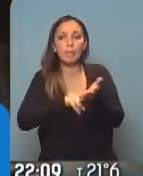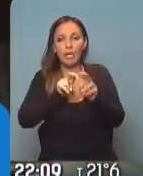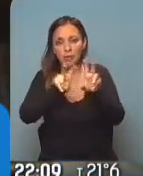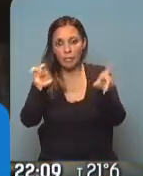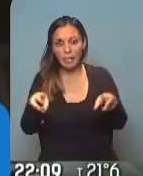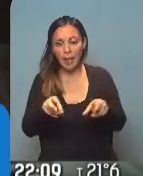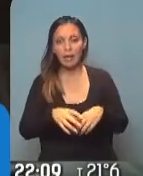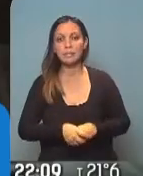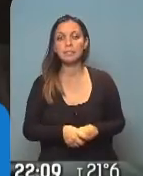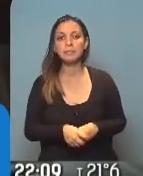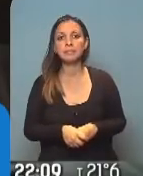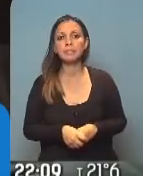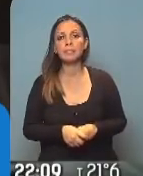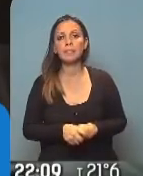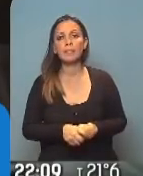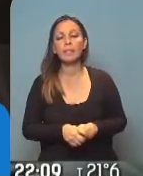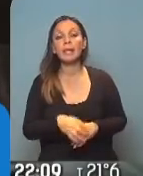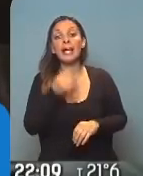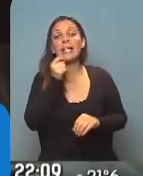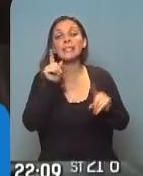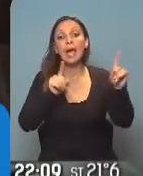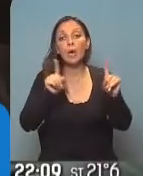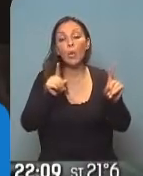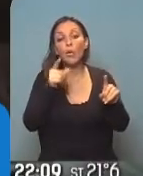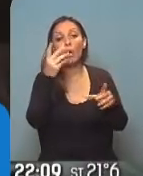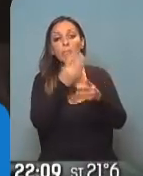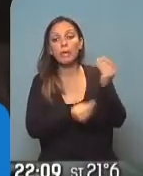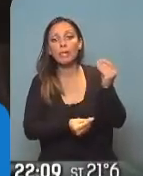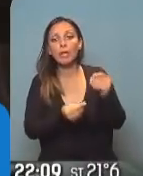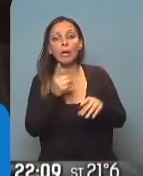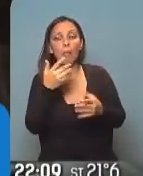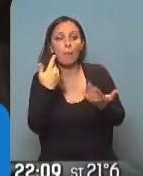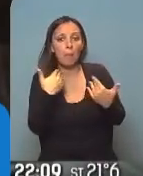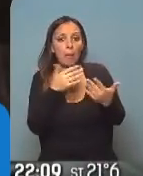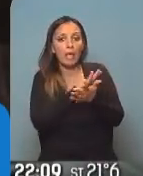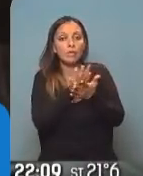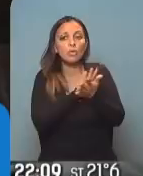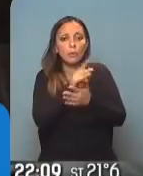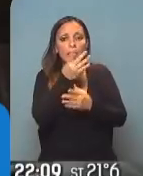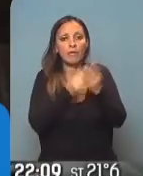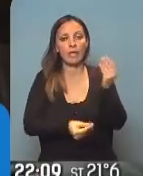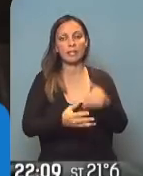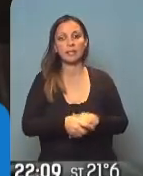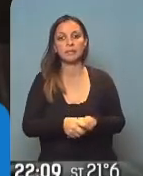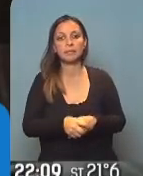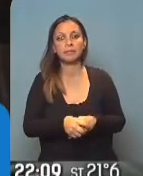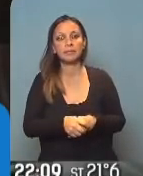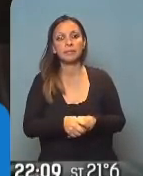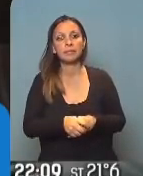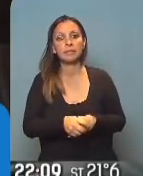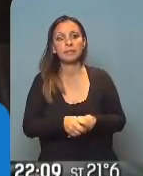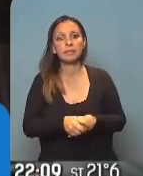estiver errado, que sea conmigo, con mi hijo, con Queiroz, que paguemos aí a